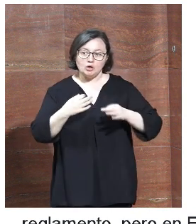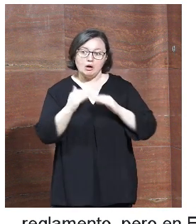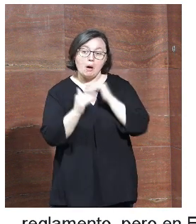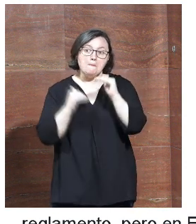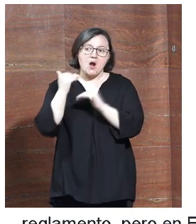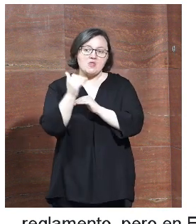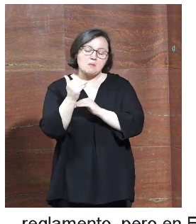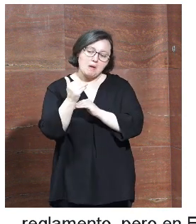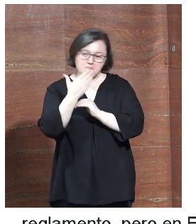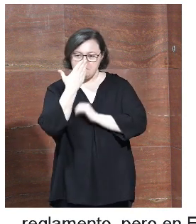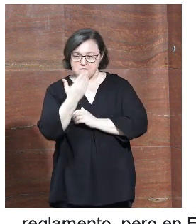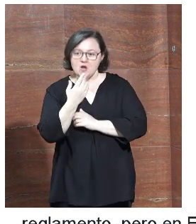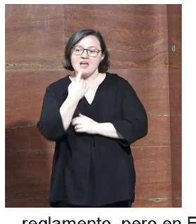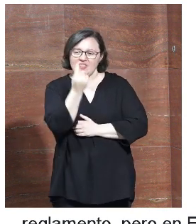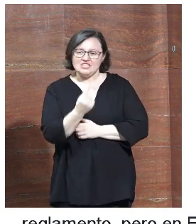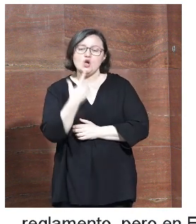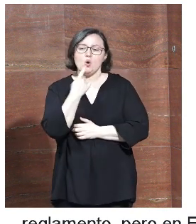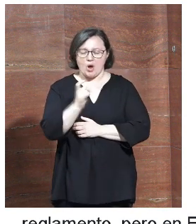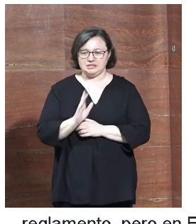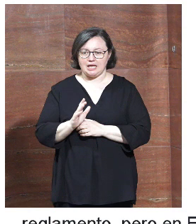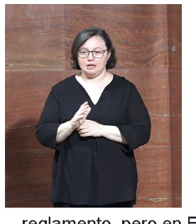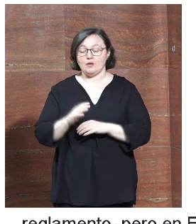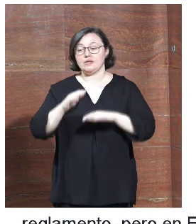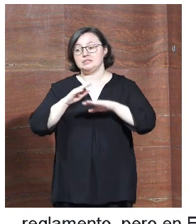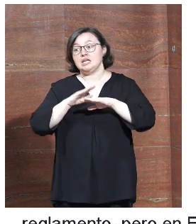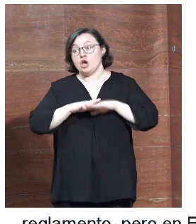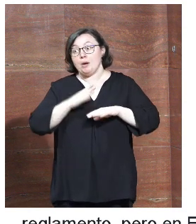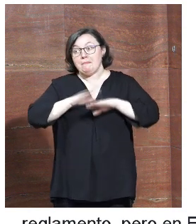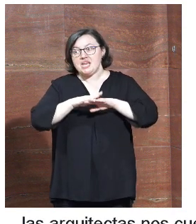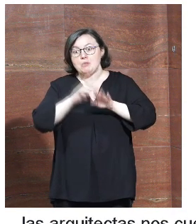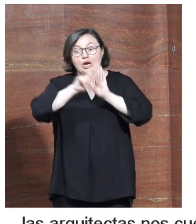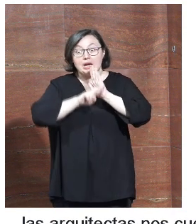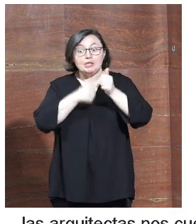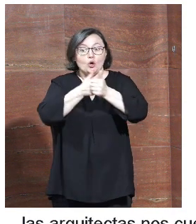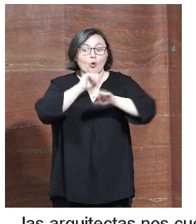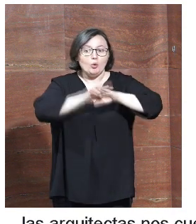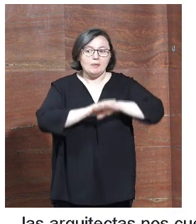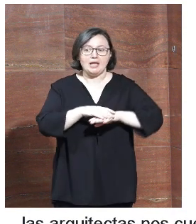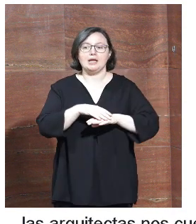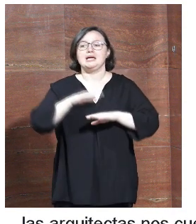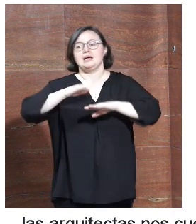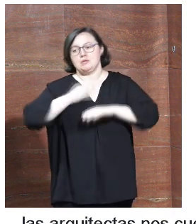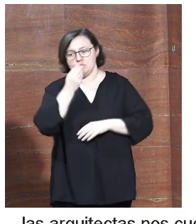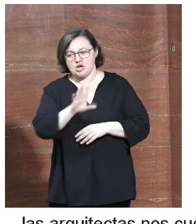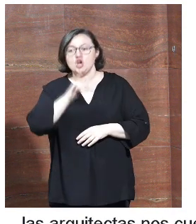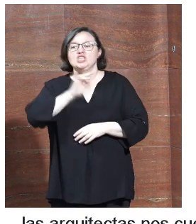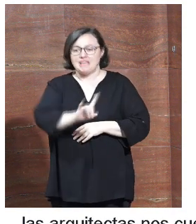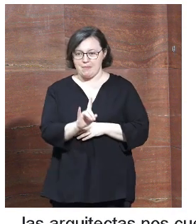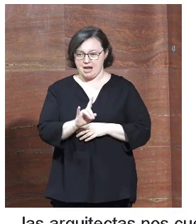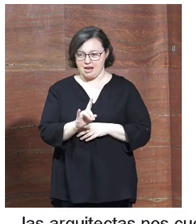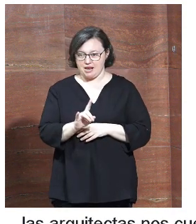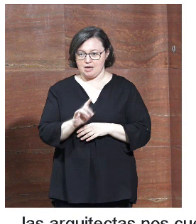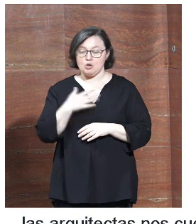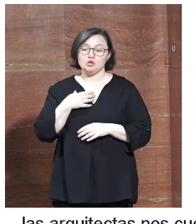Bueno, por un lado, habría que cumplir por lo menos con todo el reglamento, no estaría mal. Una vez cumplimos con el reglamento, el criterio